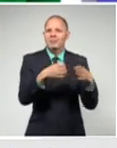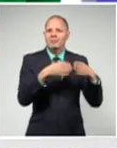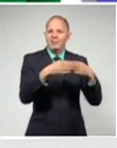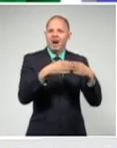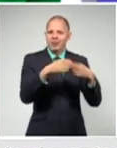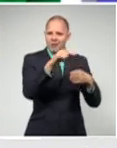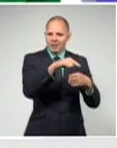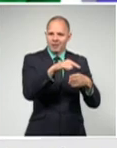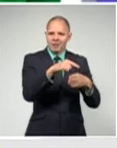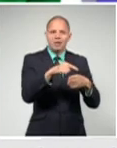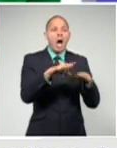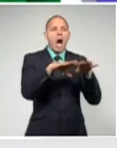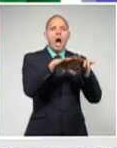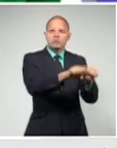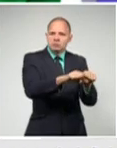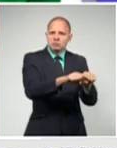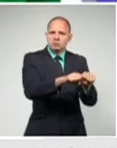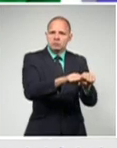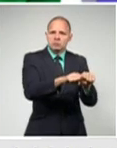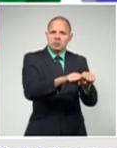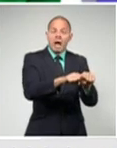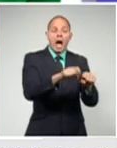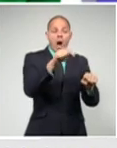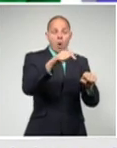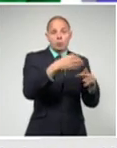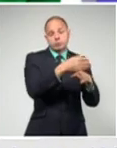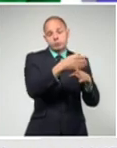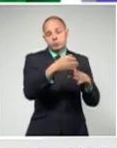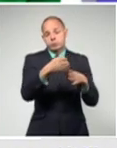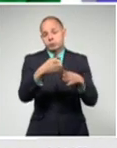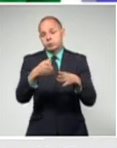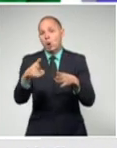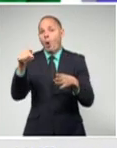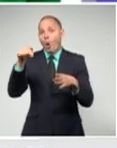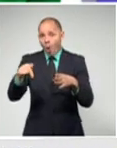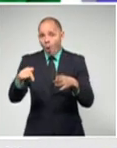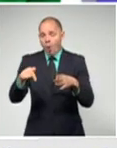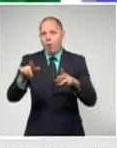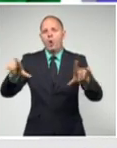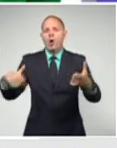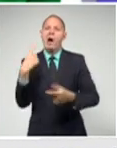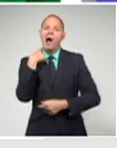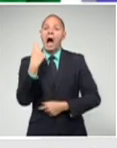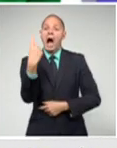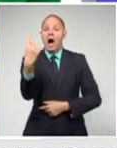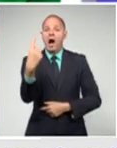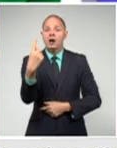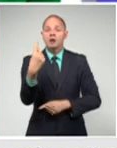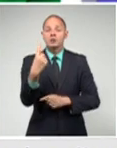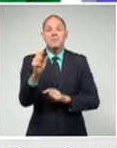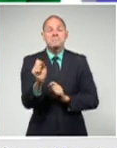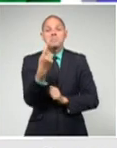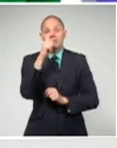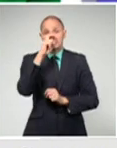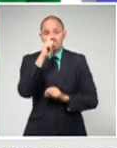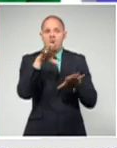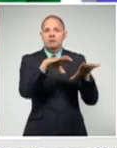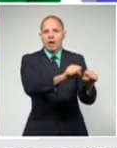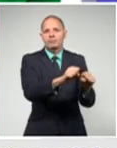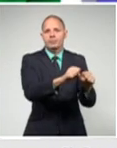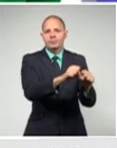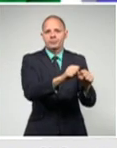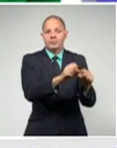año de haber diagnosticado el primer niño en Cuba con COVID-19. Pues desde ese